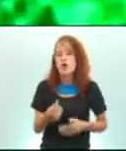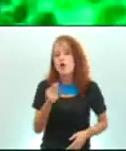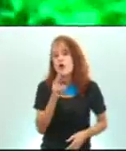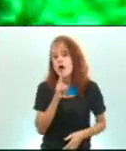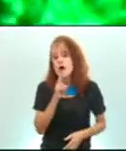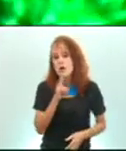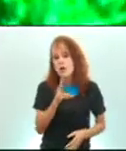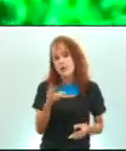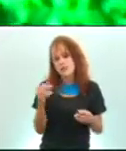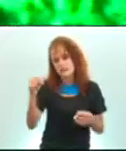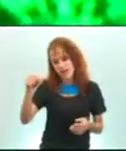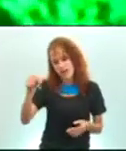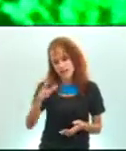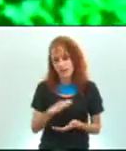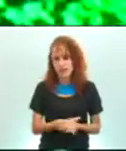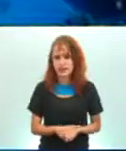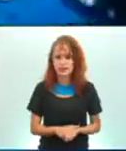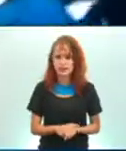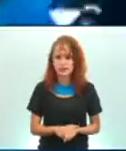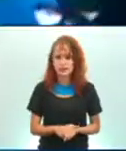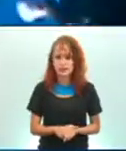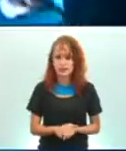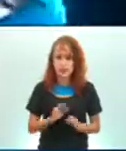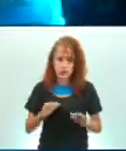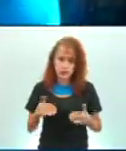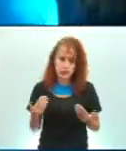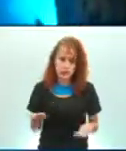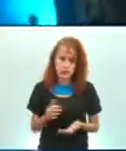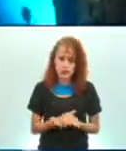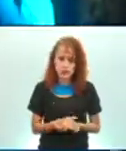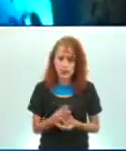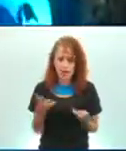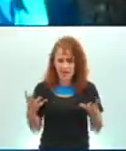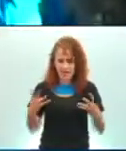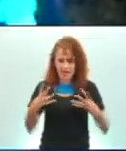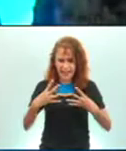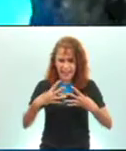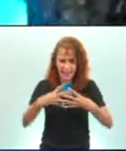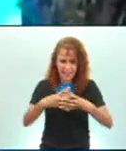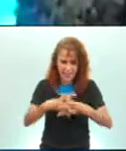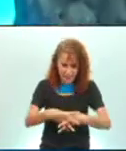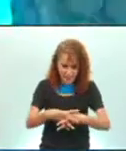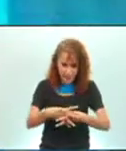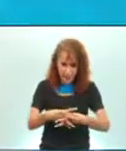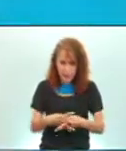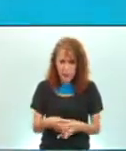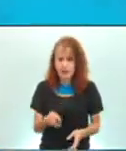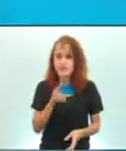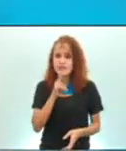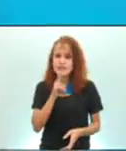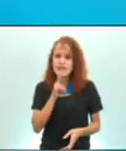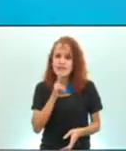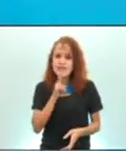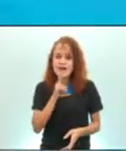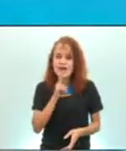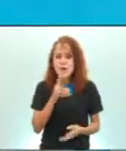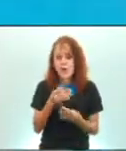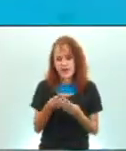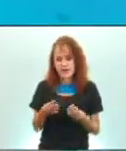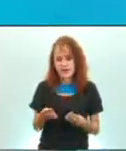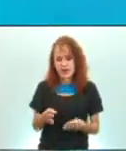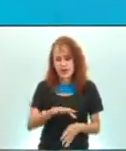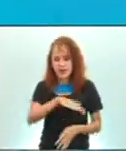importantes acuíferos de Cuba, que son abiertos, o sea, con intercambio entre las aguas de tierra y las del